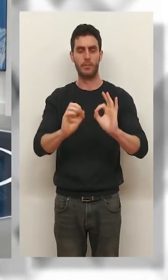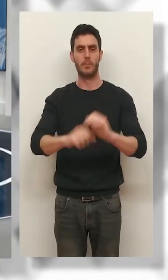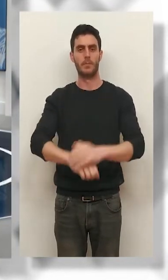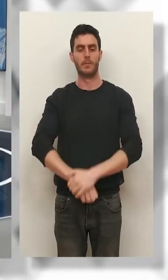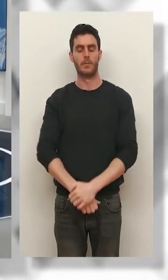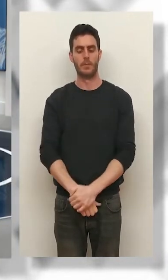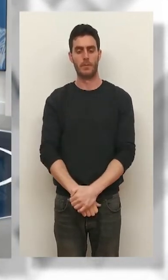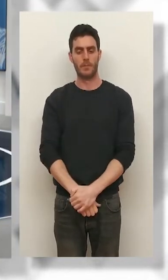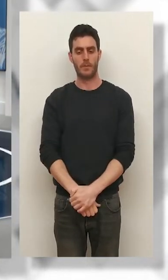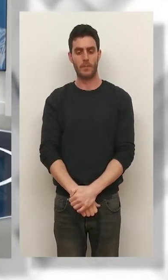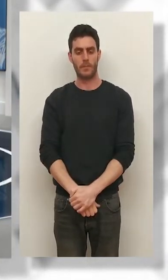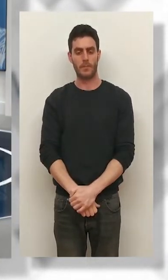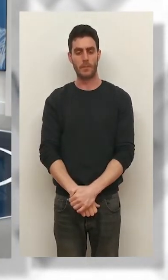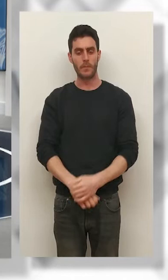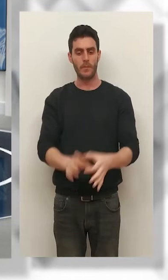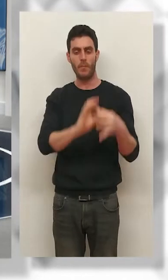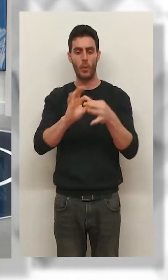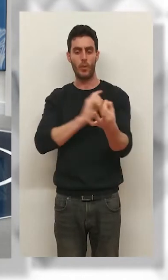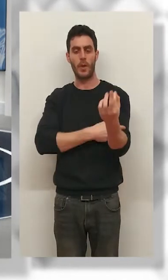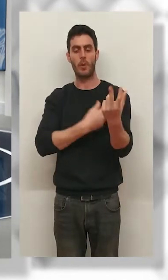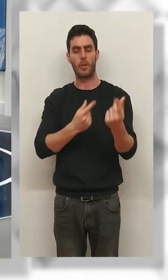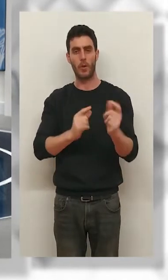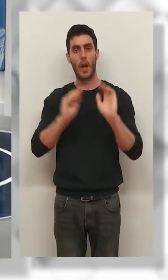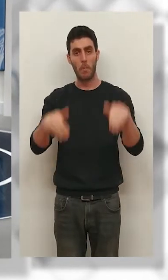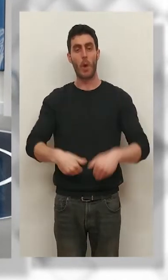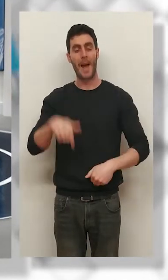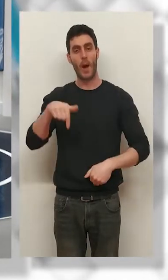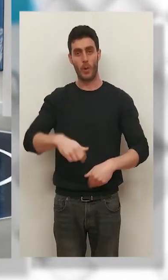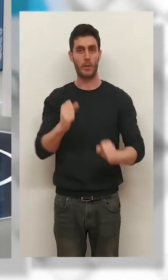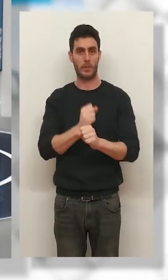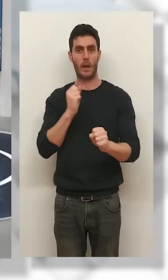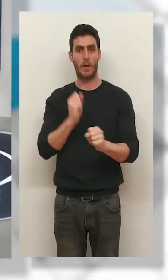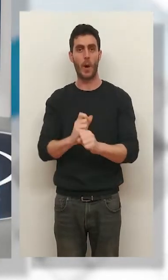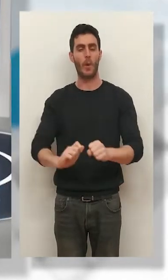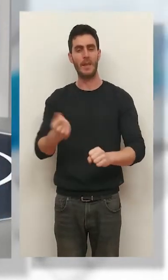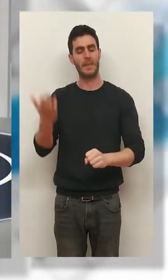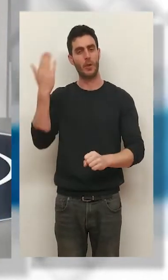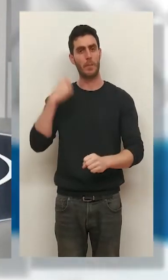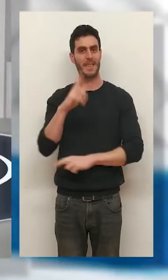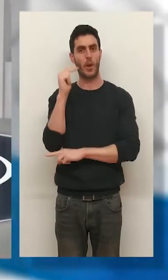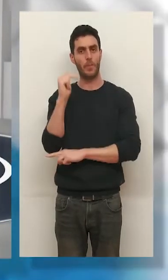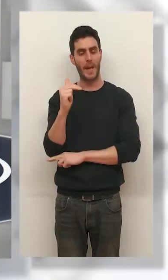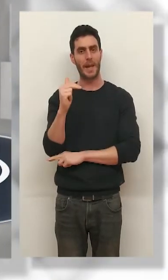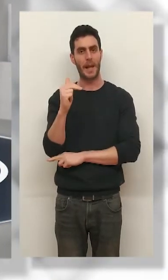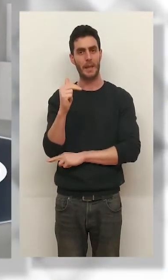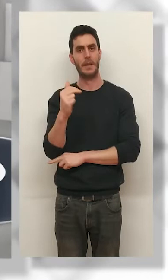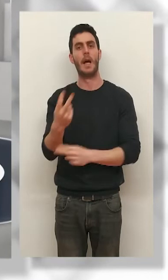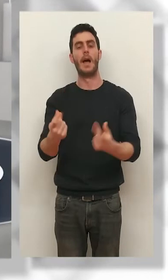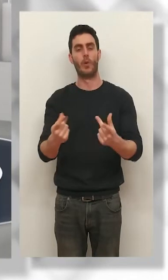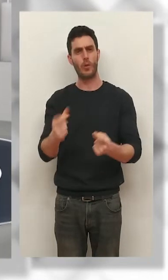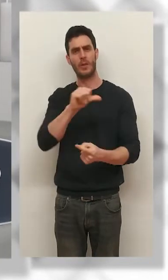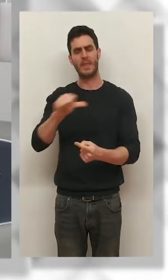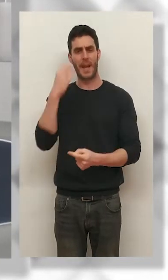Y la Unión Deportiva Logroñés ha regresado hoy al trabajo después del triunfo del pasado viernes en Las Gaunas. Semana atípica en la que los de Mere